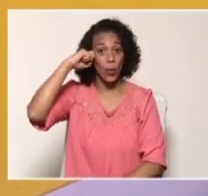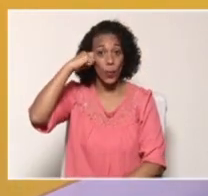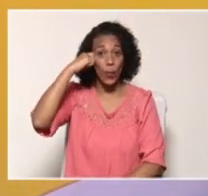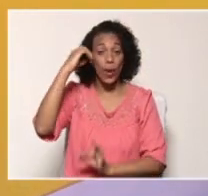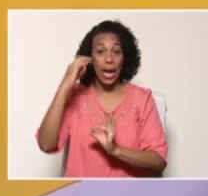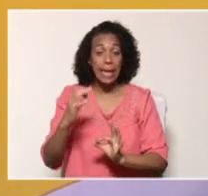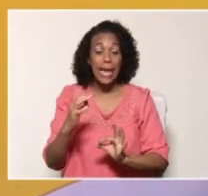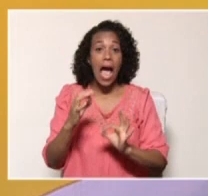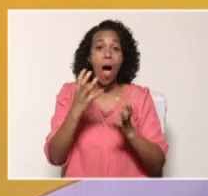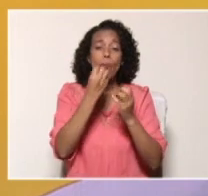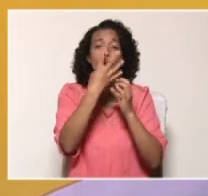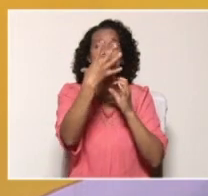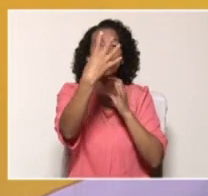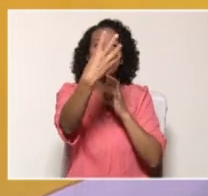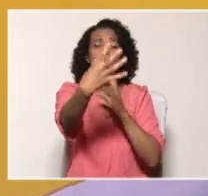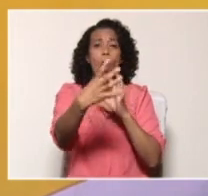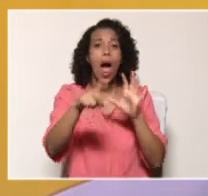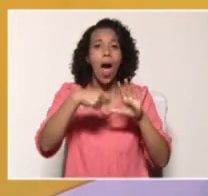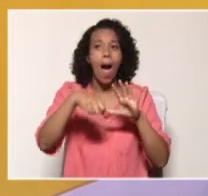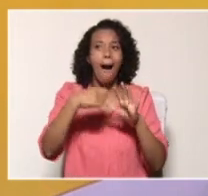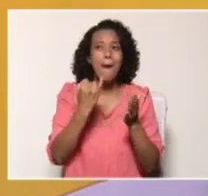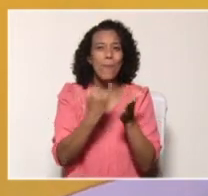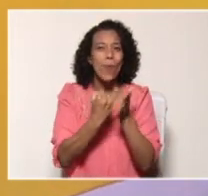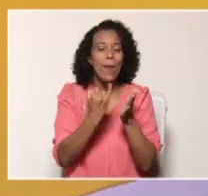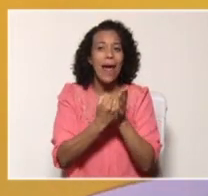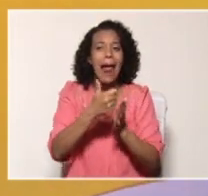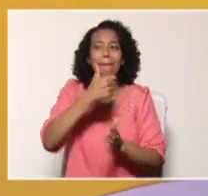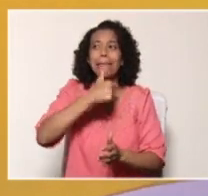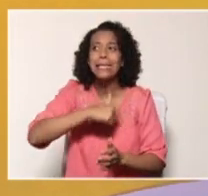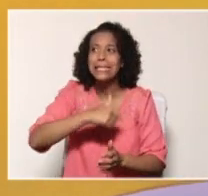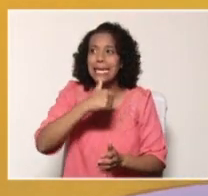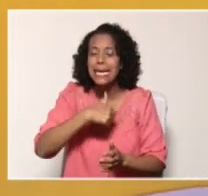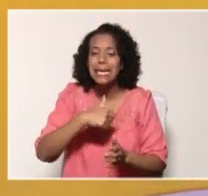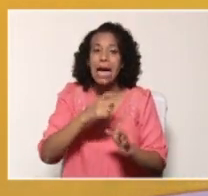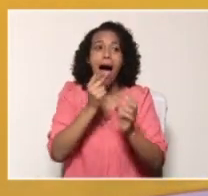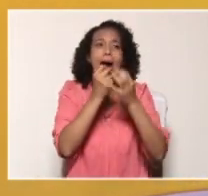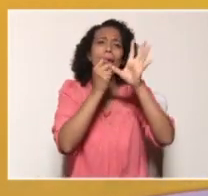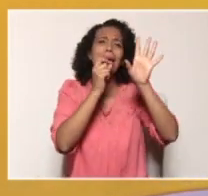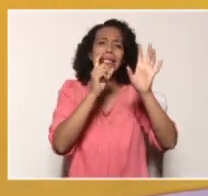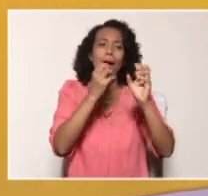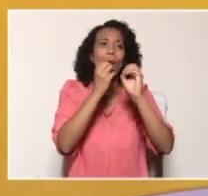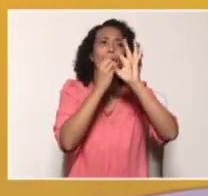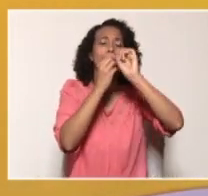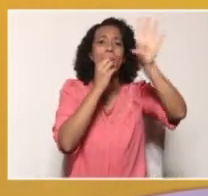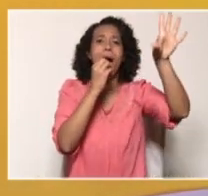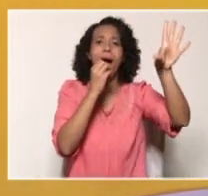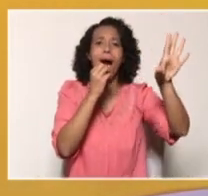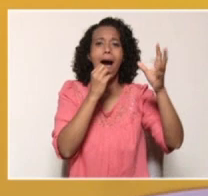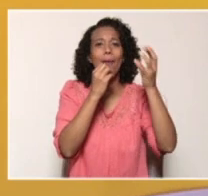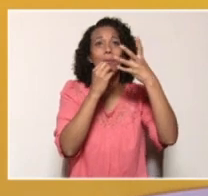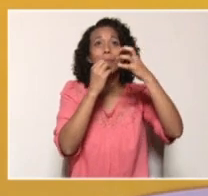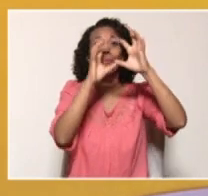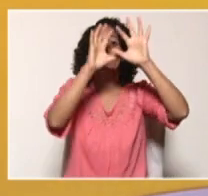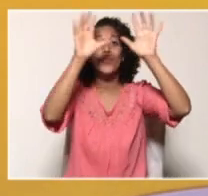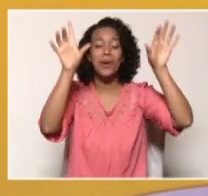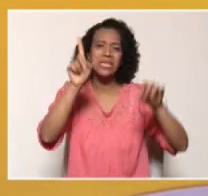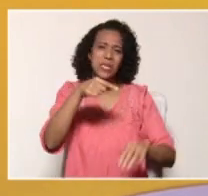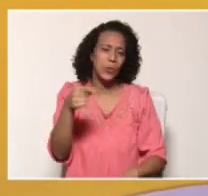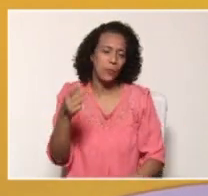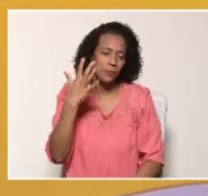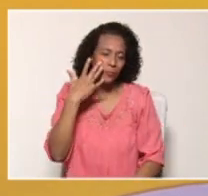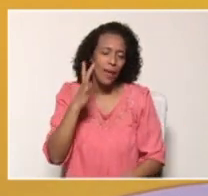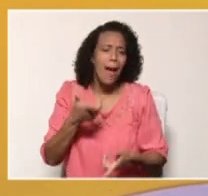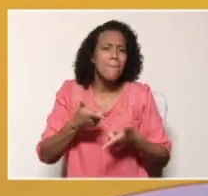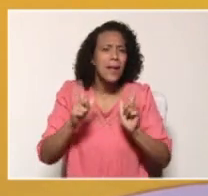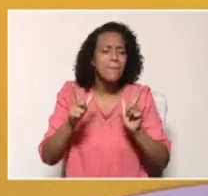Recuerden que las burbujas nos ponen a prueba la paciencia. A veces salen y a veces no. ¿Qué